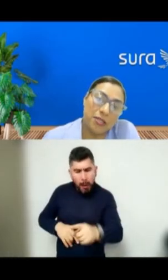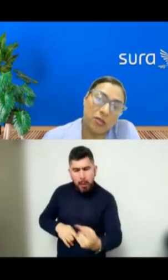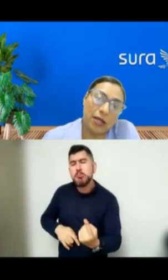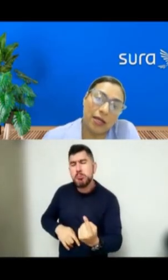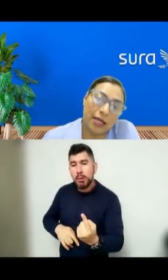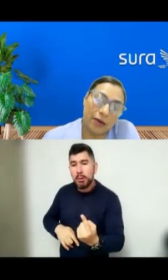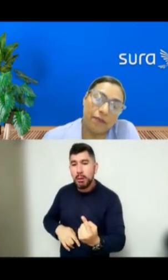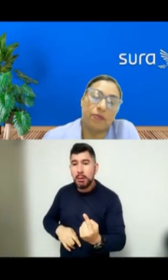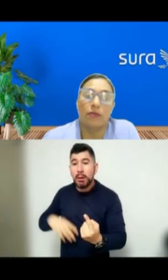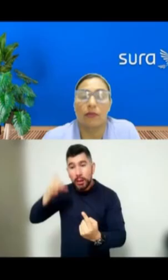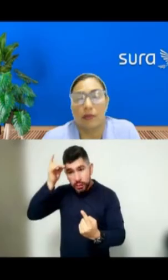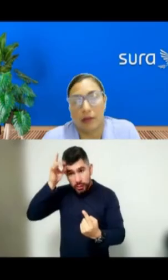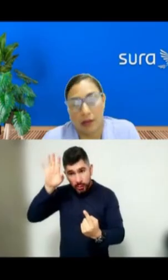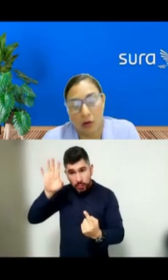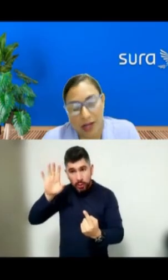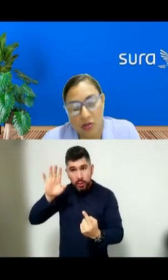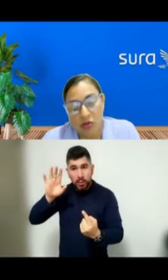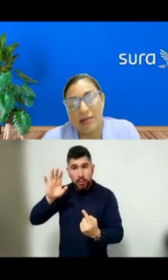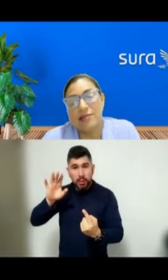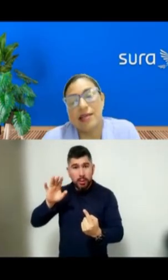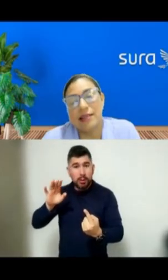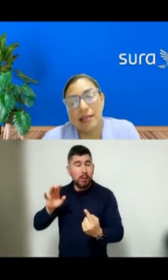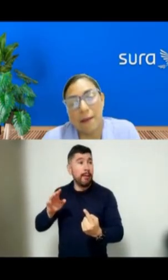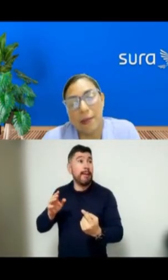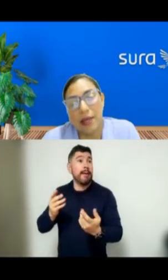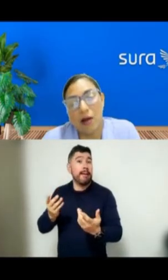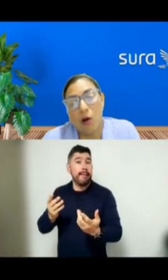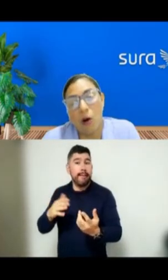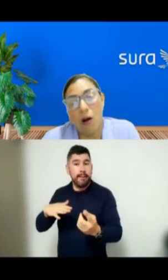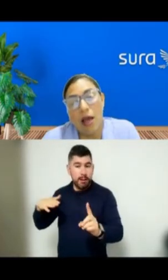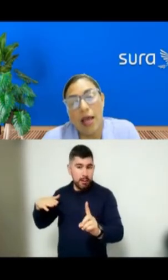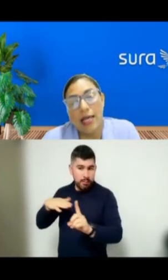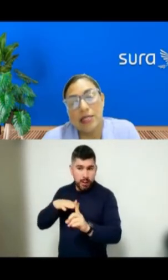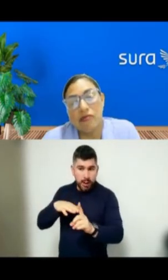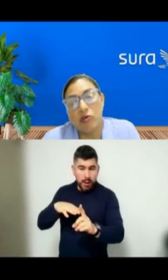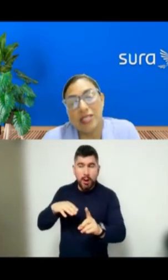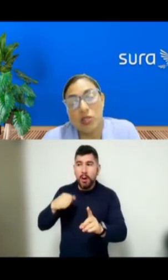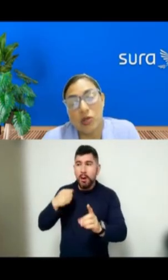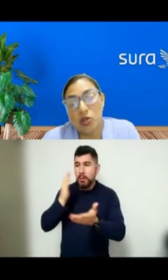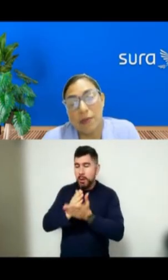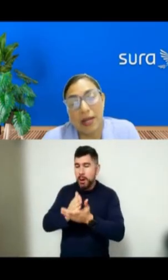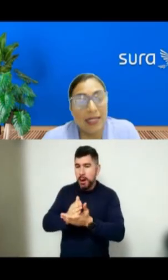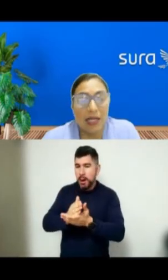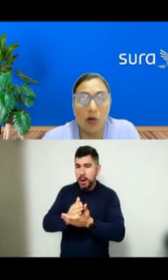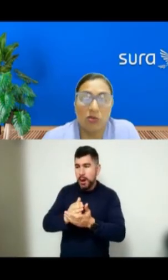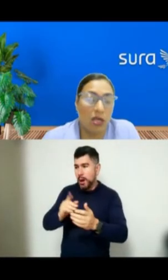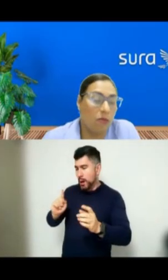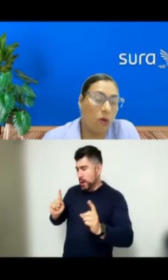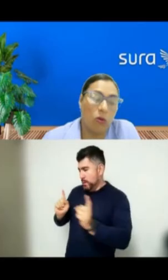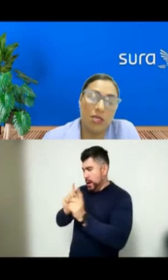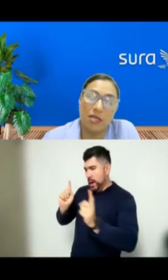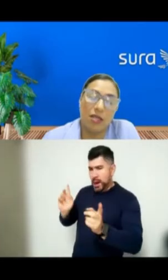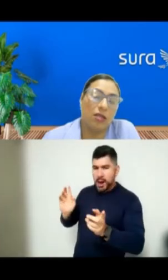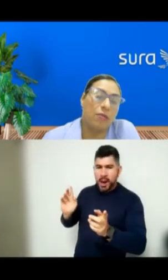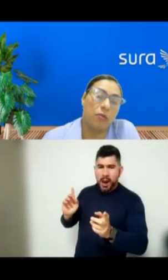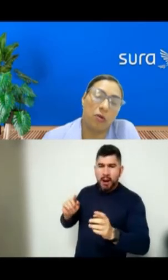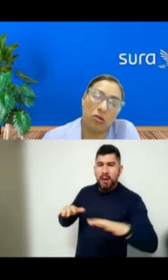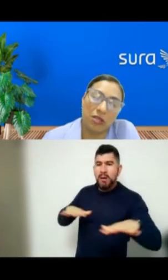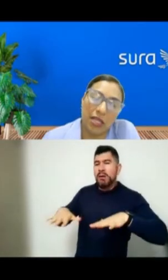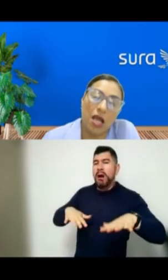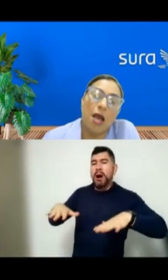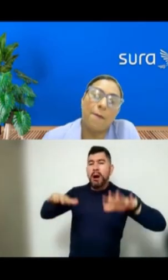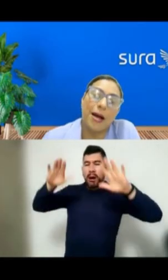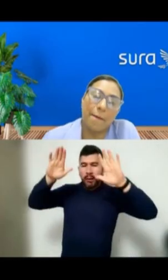de pronto la persona que ocasionó el accidente también, o si fue una situación de emergencia, un sismo, un